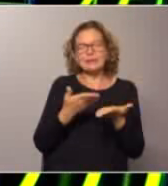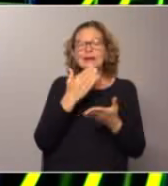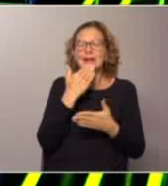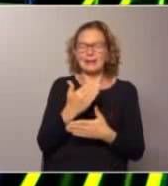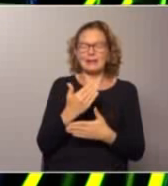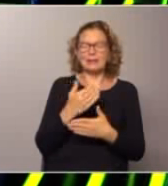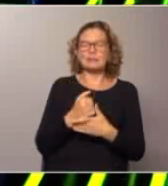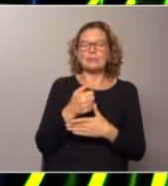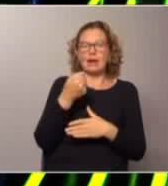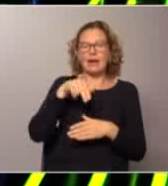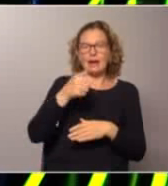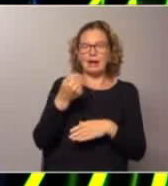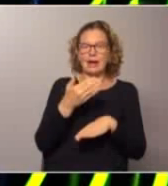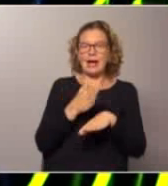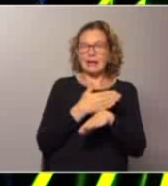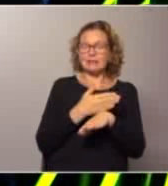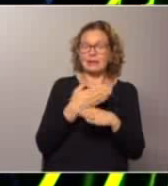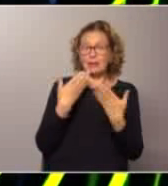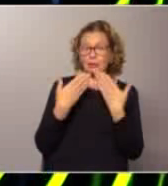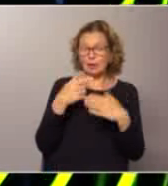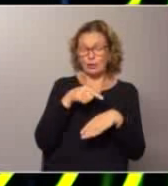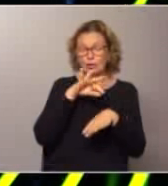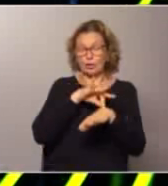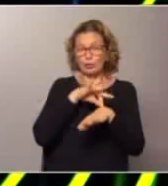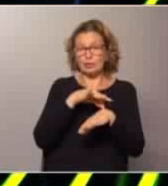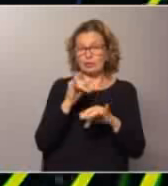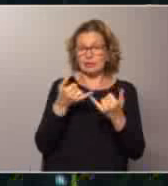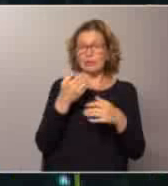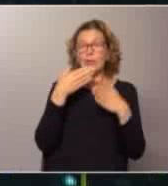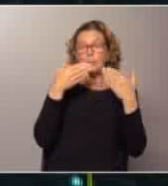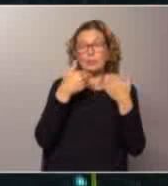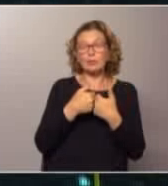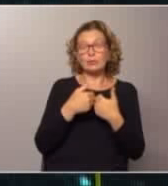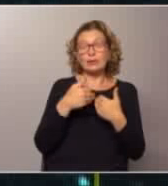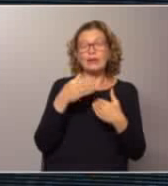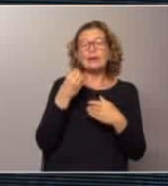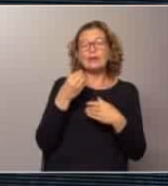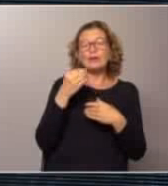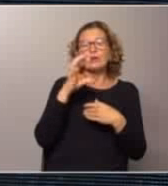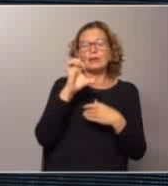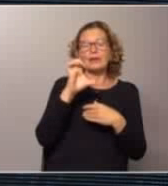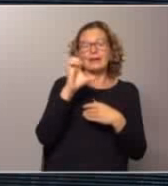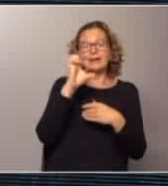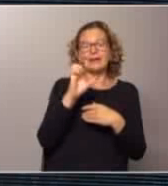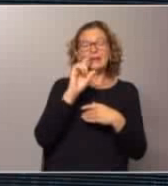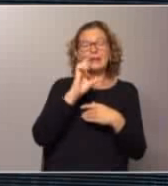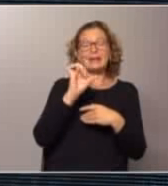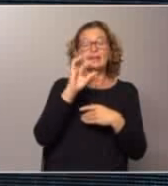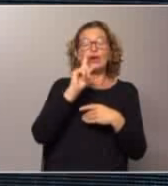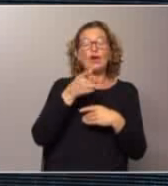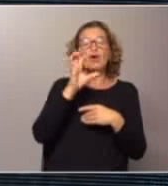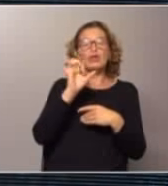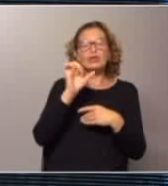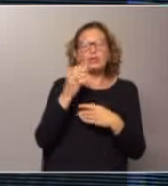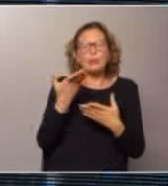hay anam antes de charlar un poco con el doctor se estaba preguntando qué son los sexos buena funciona porque tenemos como la